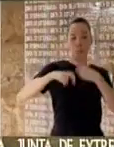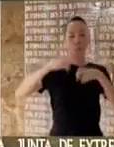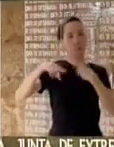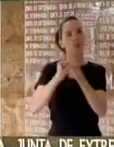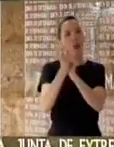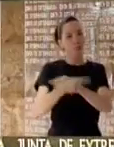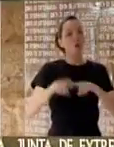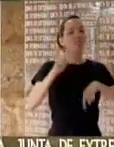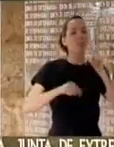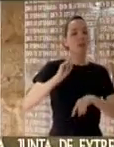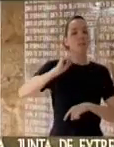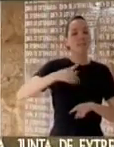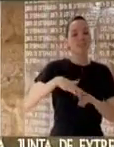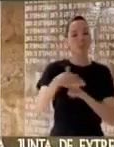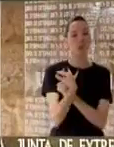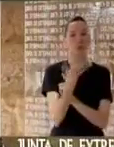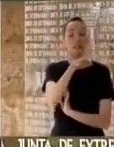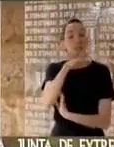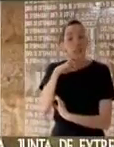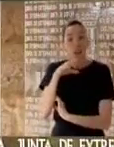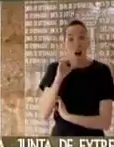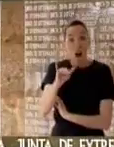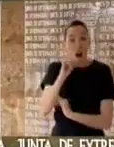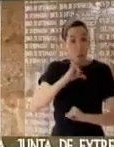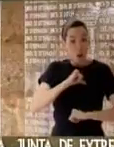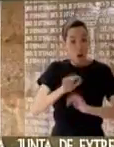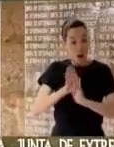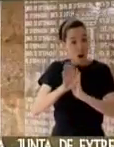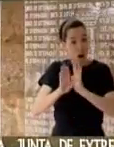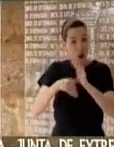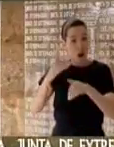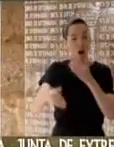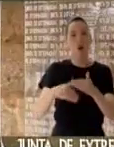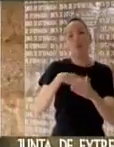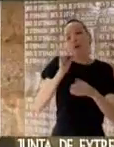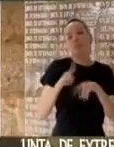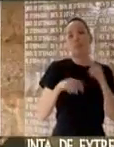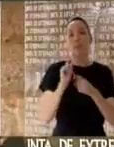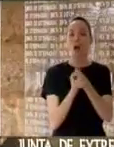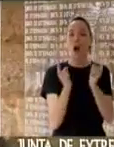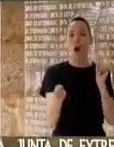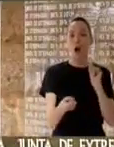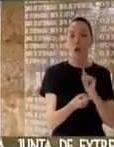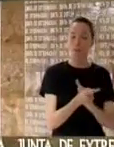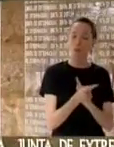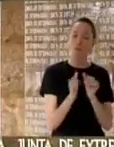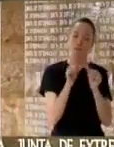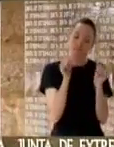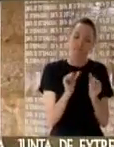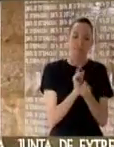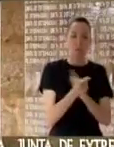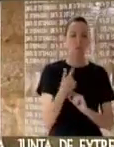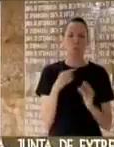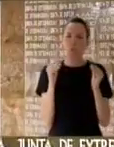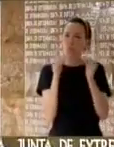las situaciones persistan, se mantendría un criterio que de cambiar esas circunstancias se podría modificar, ¿no? Totalmente de